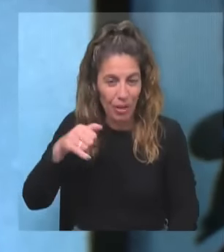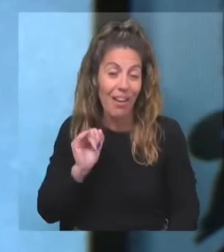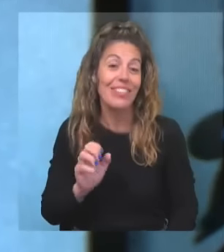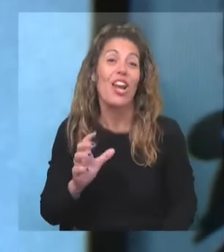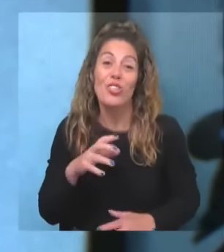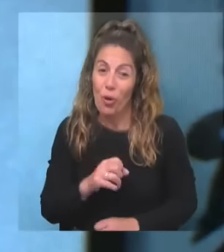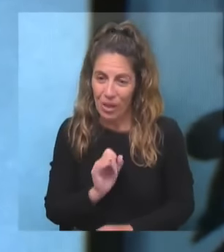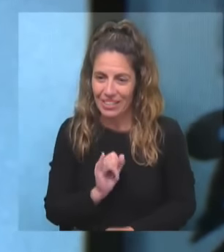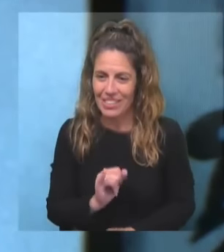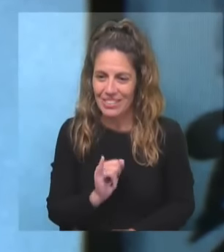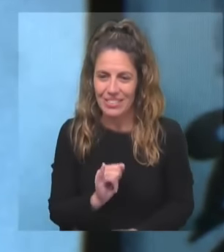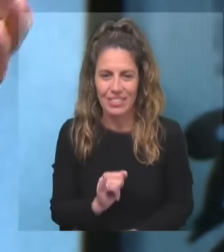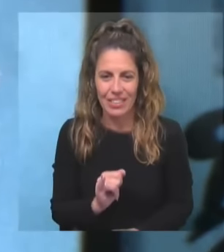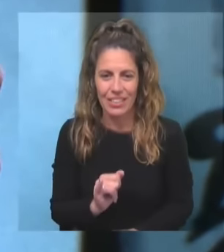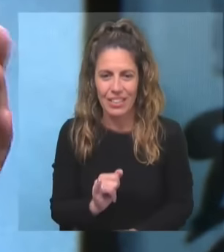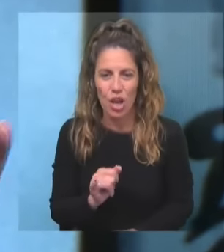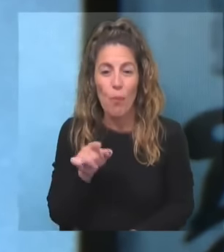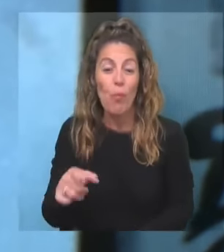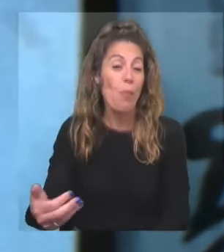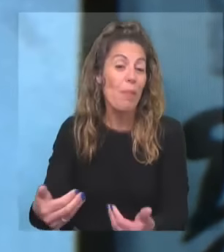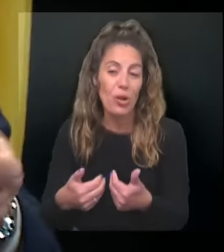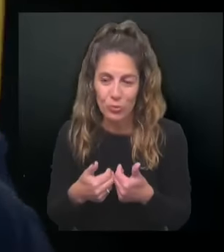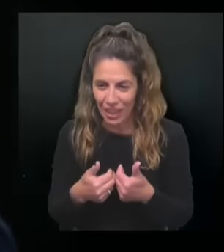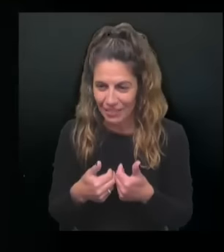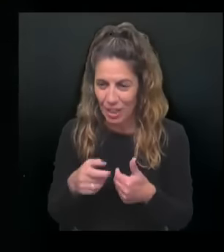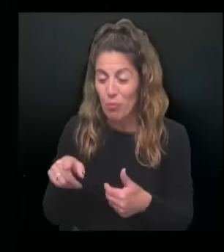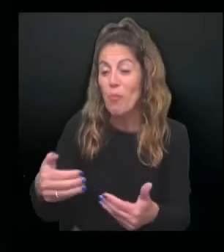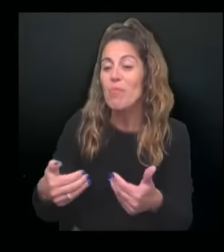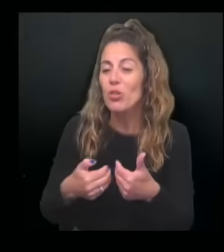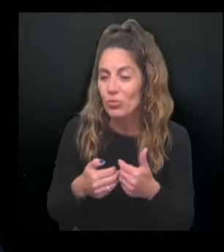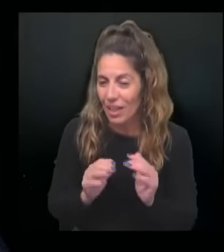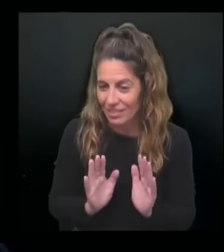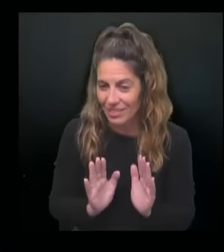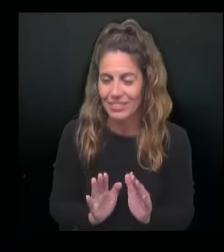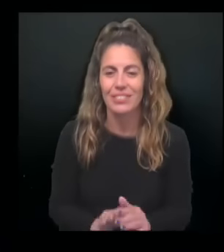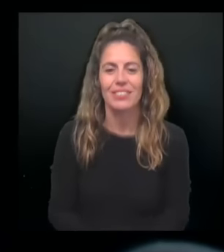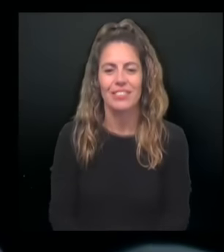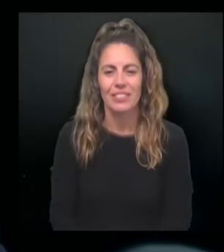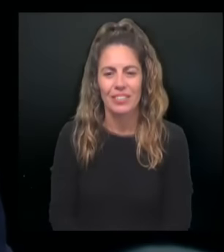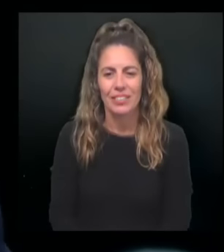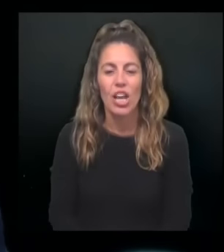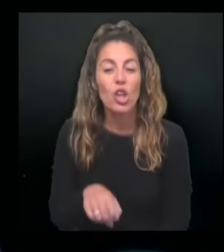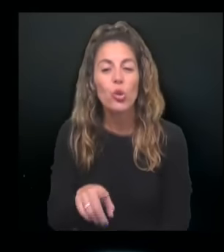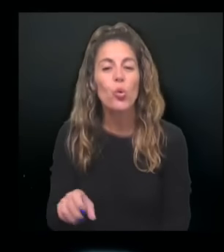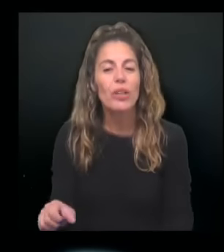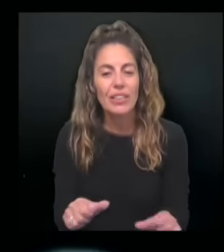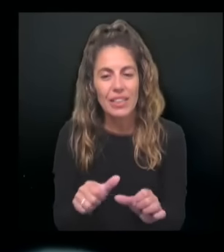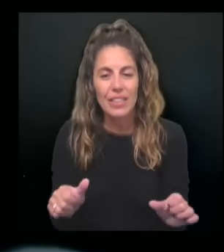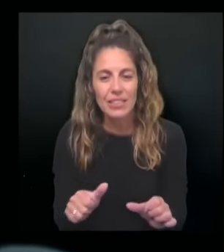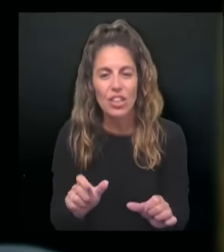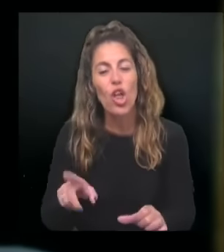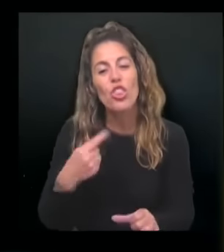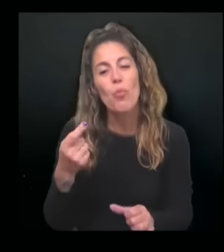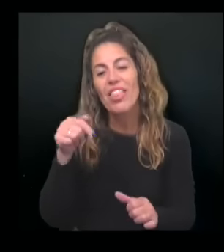sin duda. Pero vos me provocaste. ¿Y tú en qué, después de